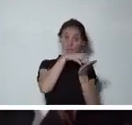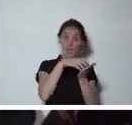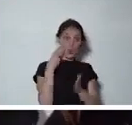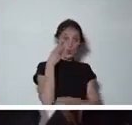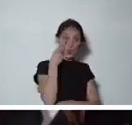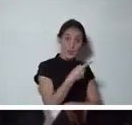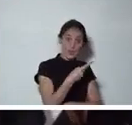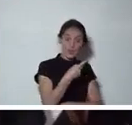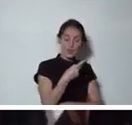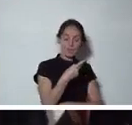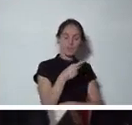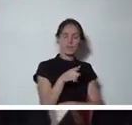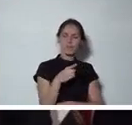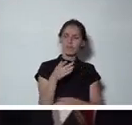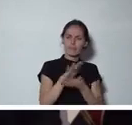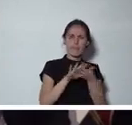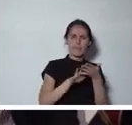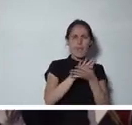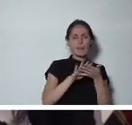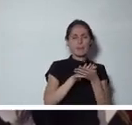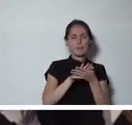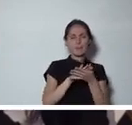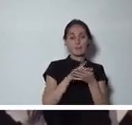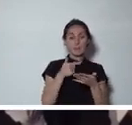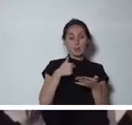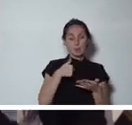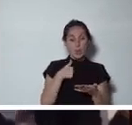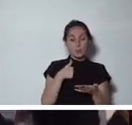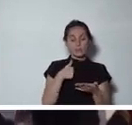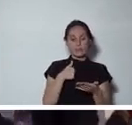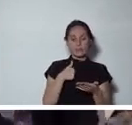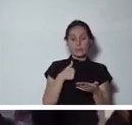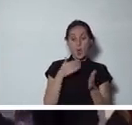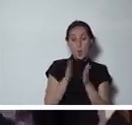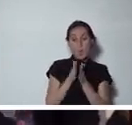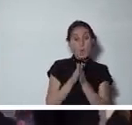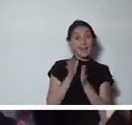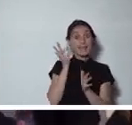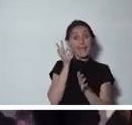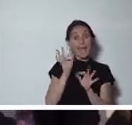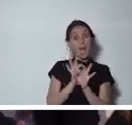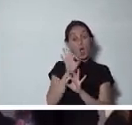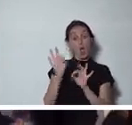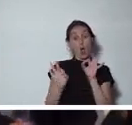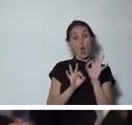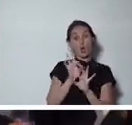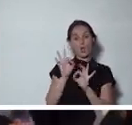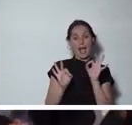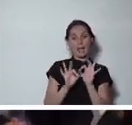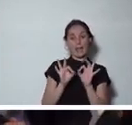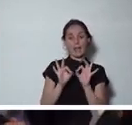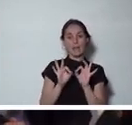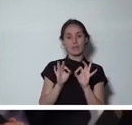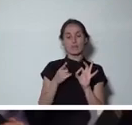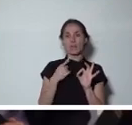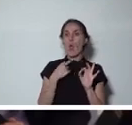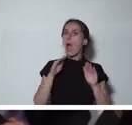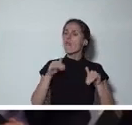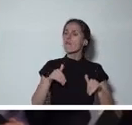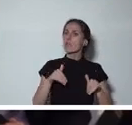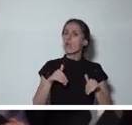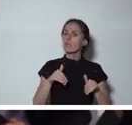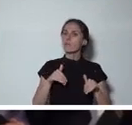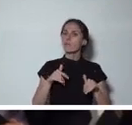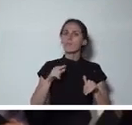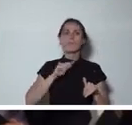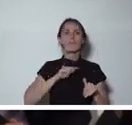cuando me organicé con mis compañeras lo lo más importante para mí fue que dejé de sentir miedo porque cuando